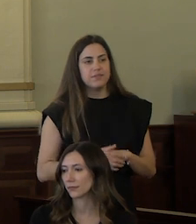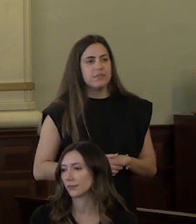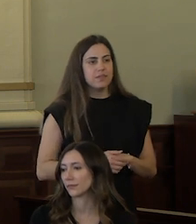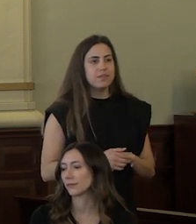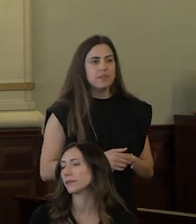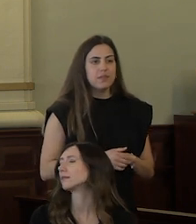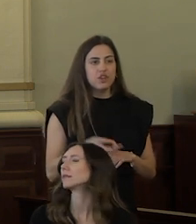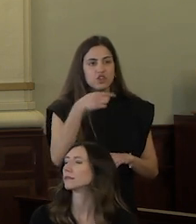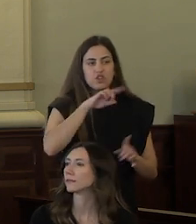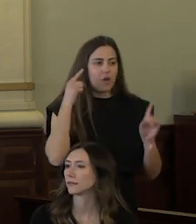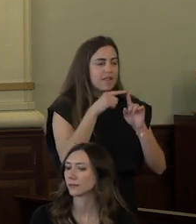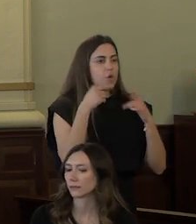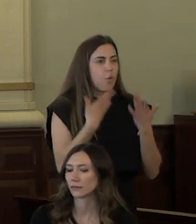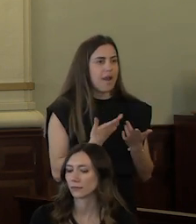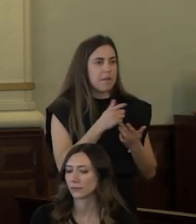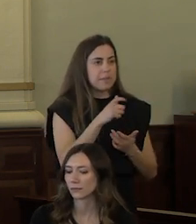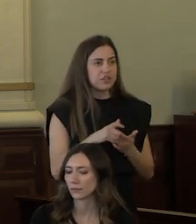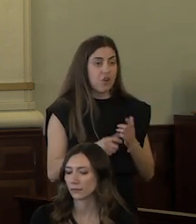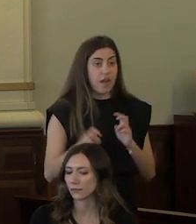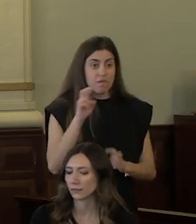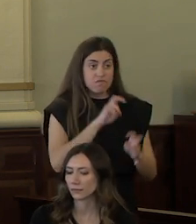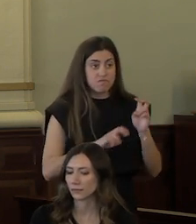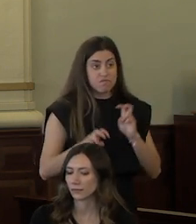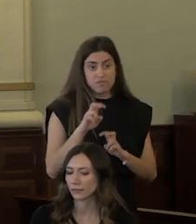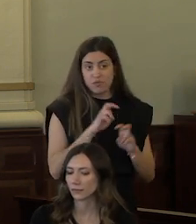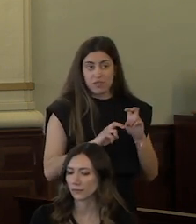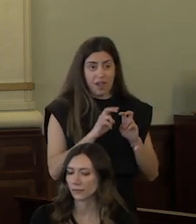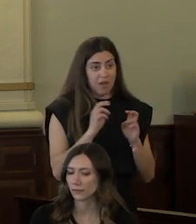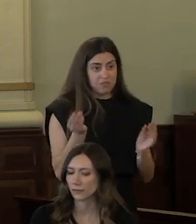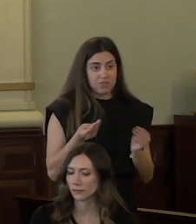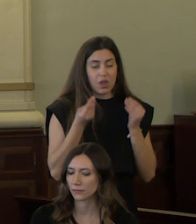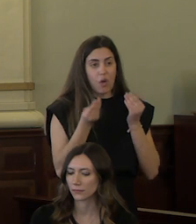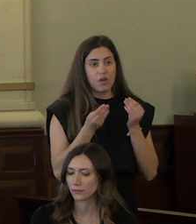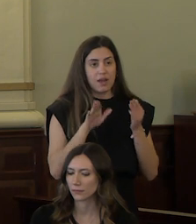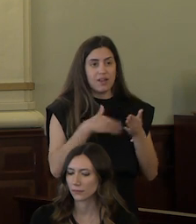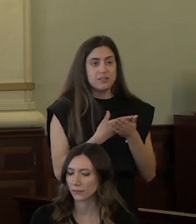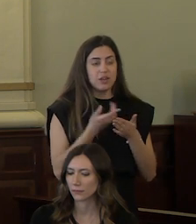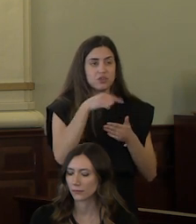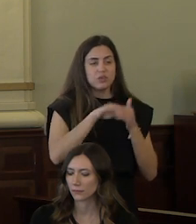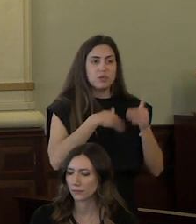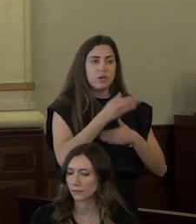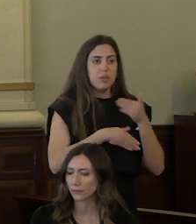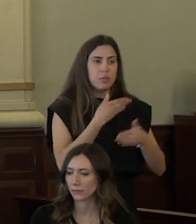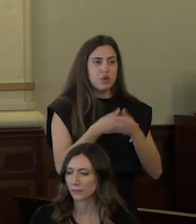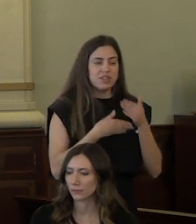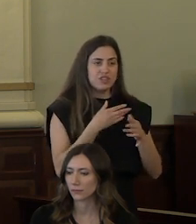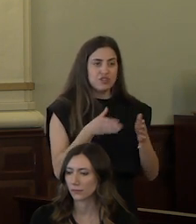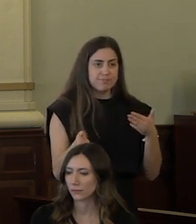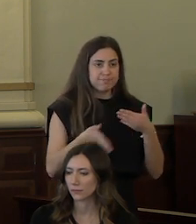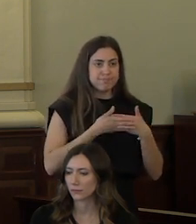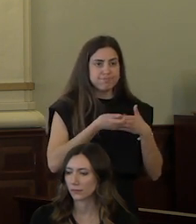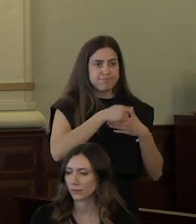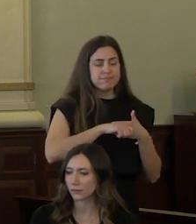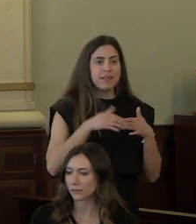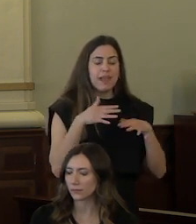esa es la encomienda, ¿no? A partir de que cerramos el proceso de la configuración del Consejo Territorial, nombramos a las